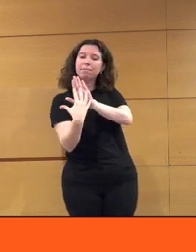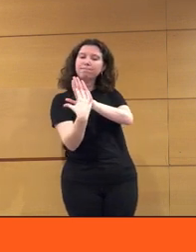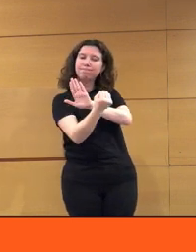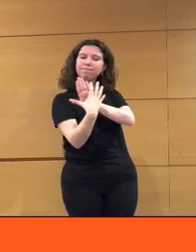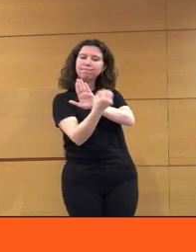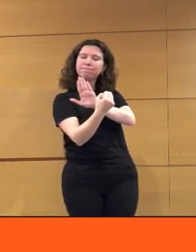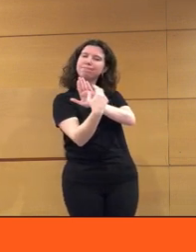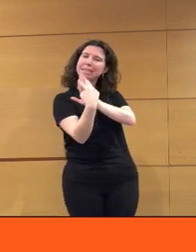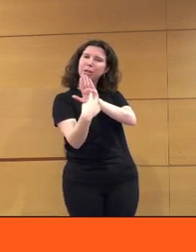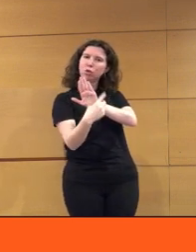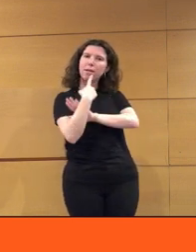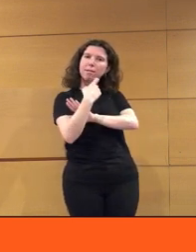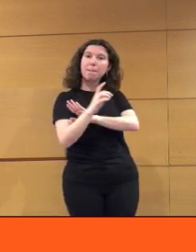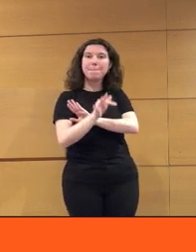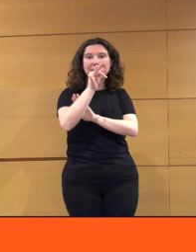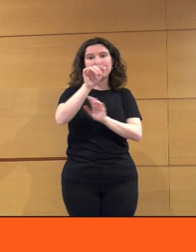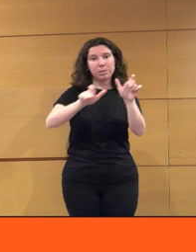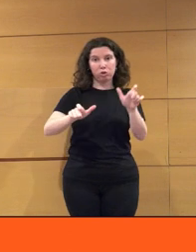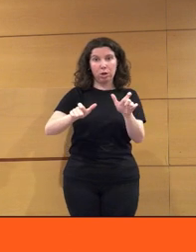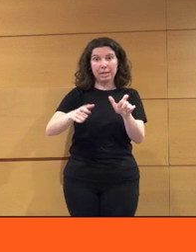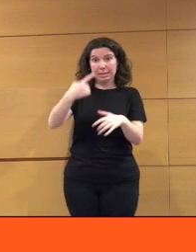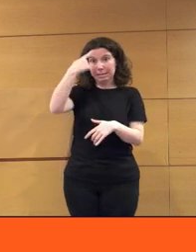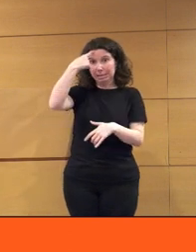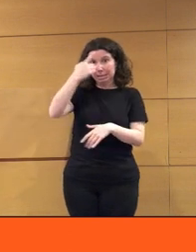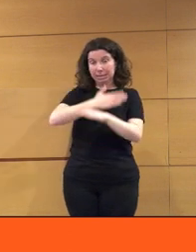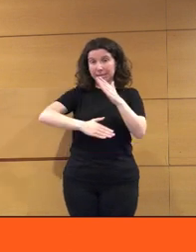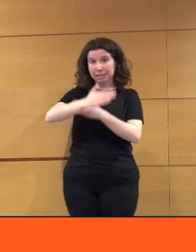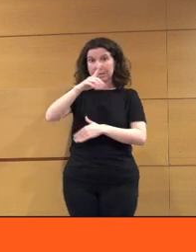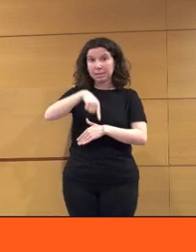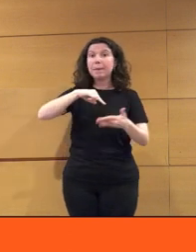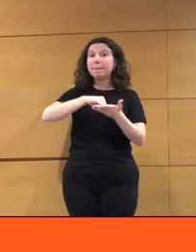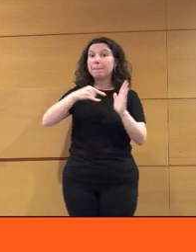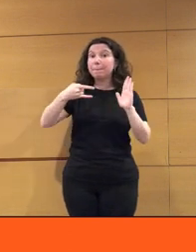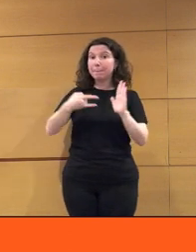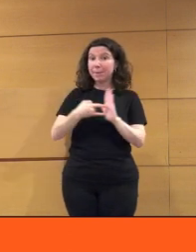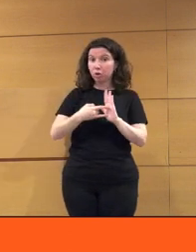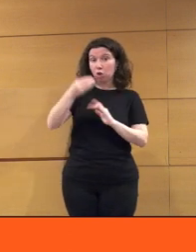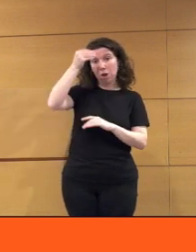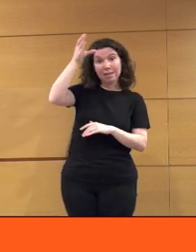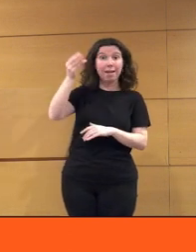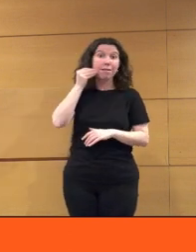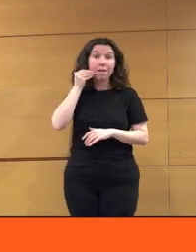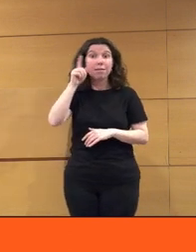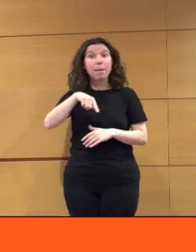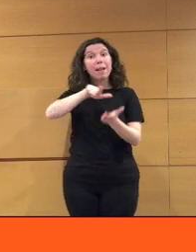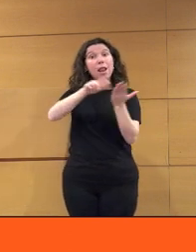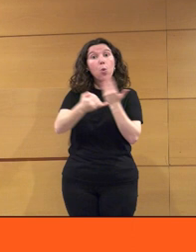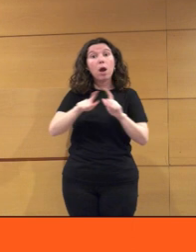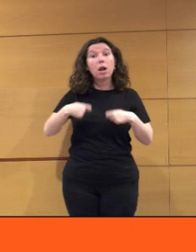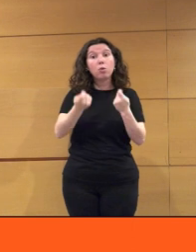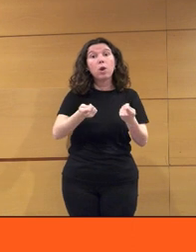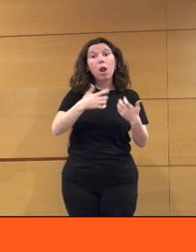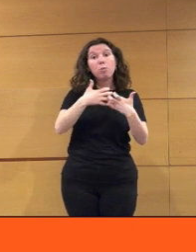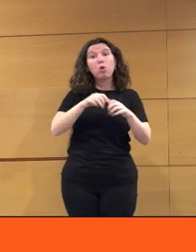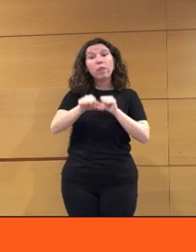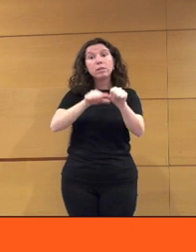discapacidad intelectual. Desarrollar métodos de inteligencia artificial y procesamiento del lenguaje natural para adaptar los textos de manera automática